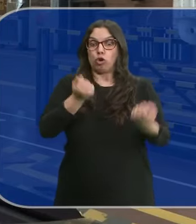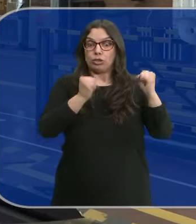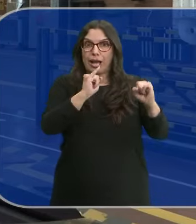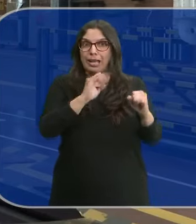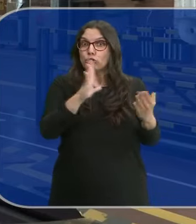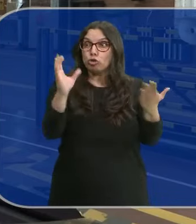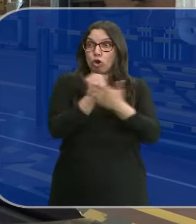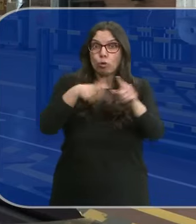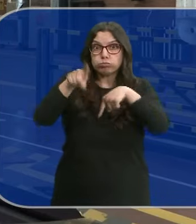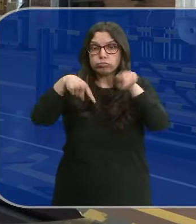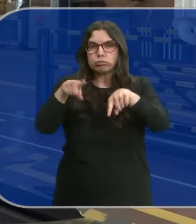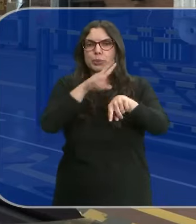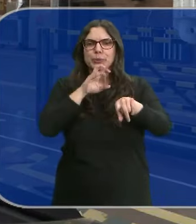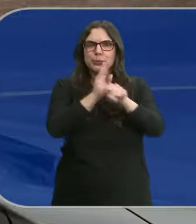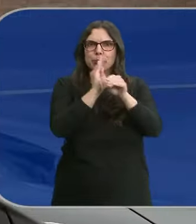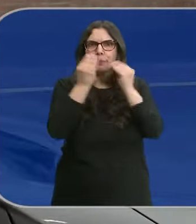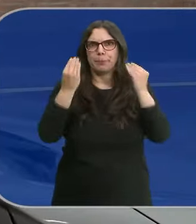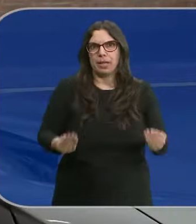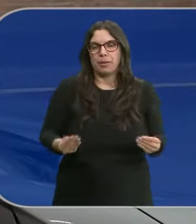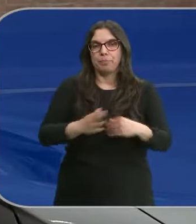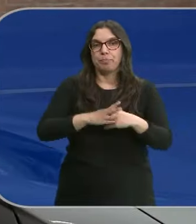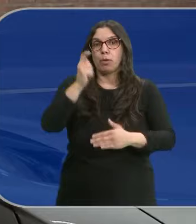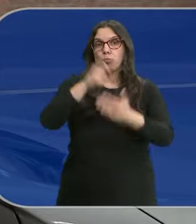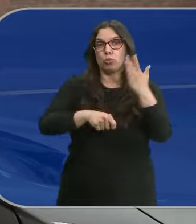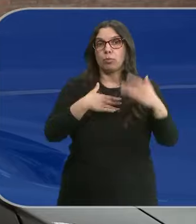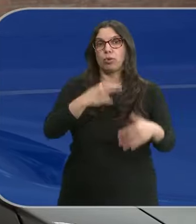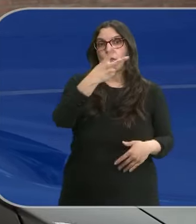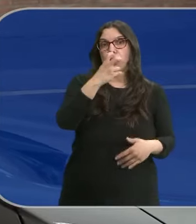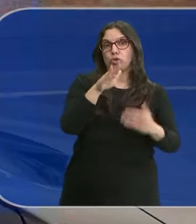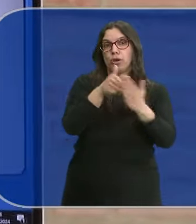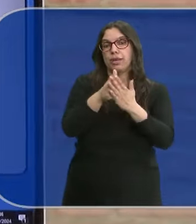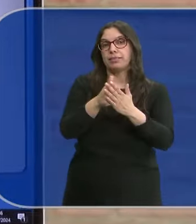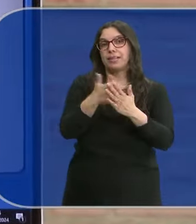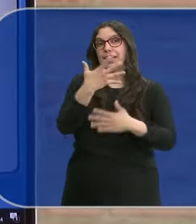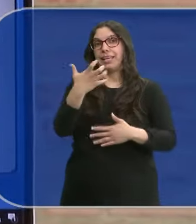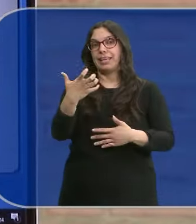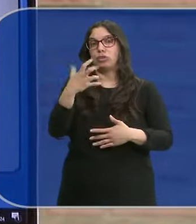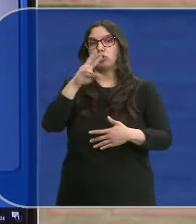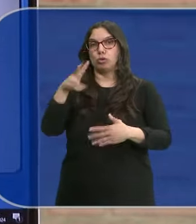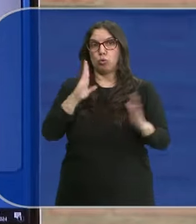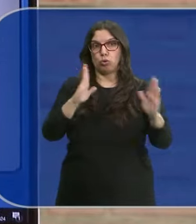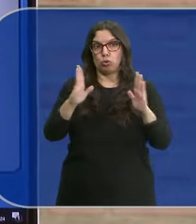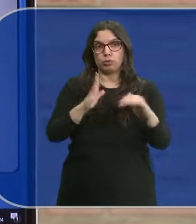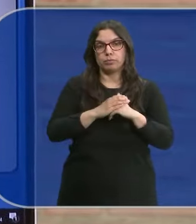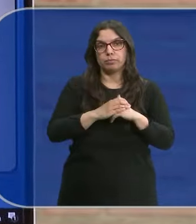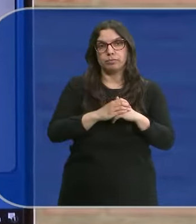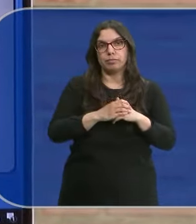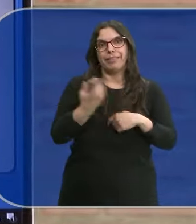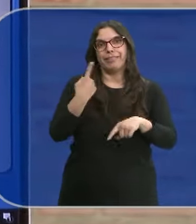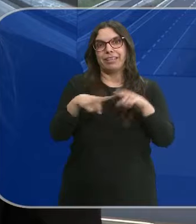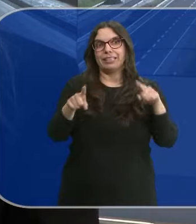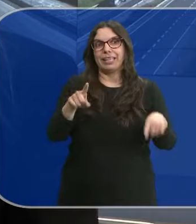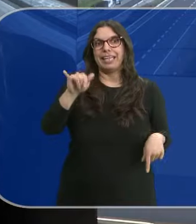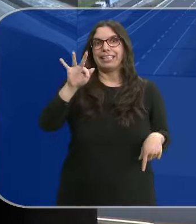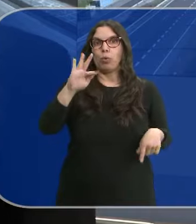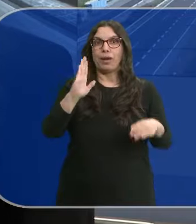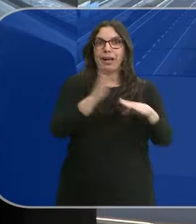los coches que circulan estén así. Las multas van desde los 200 hasta los 500 euros. No es lo mismo ir con la ITV